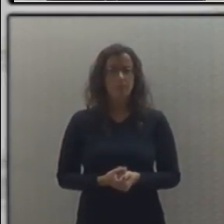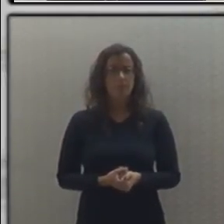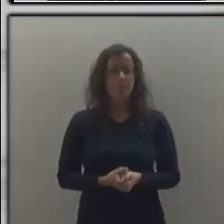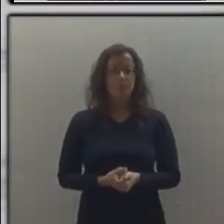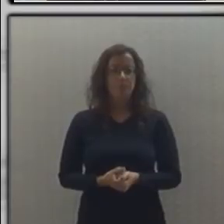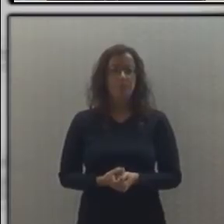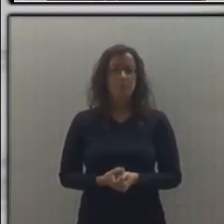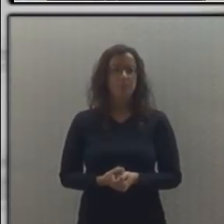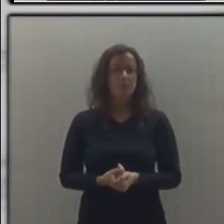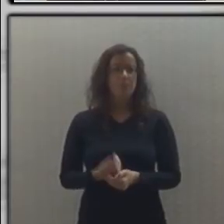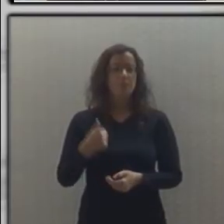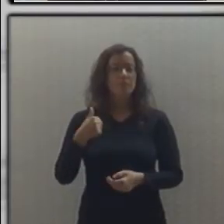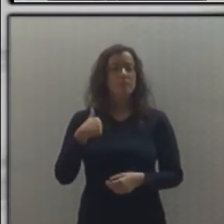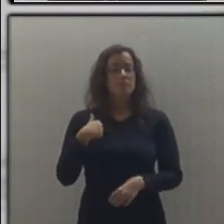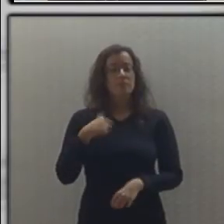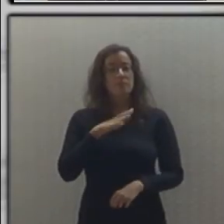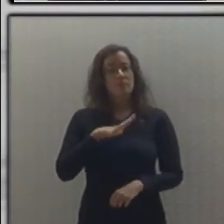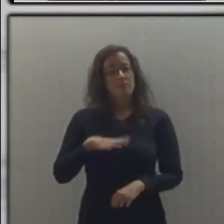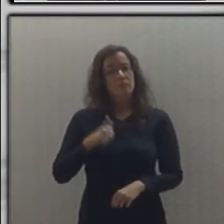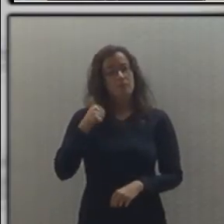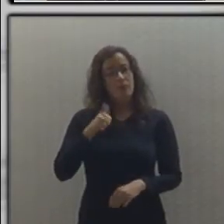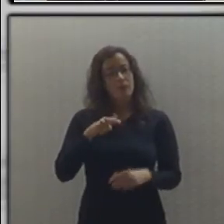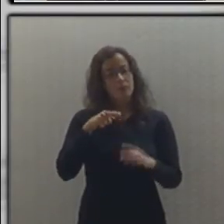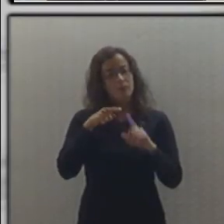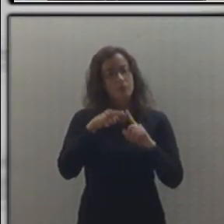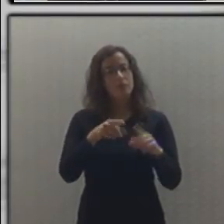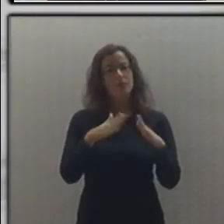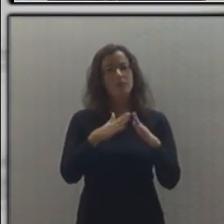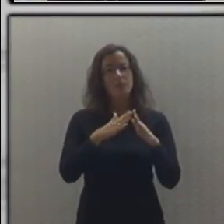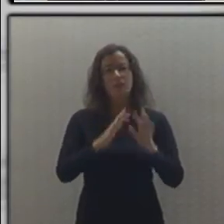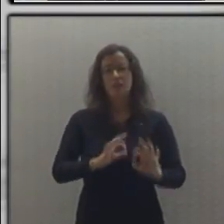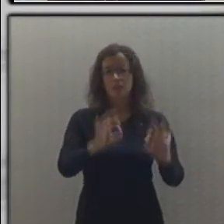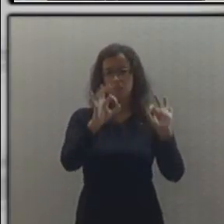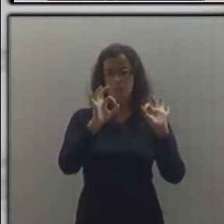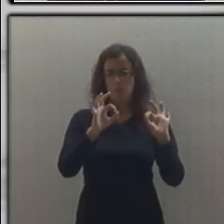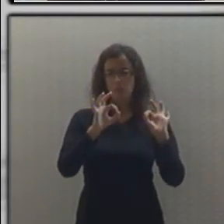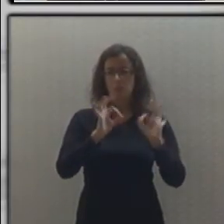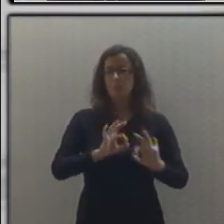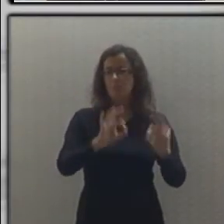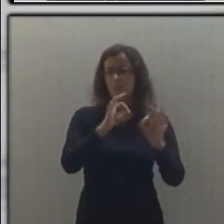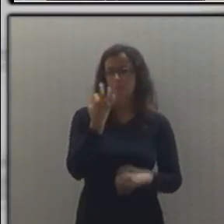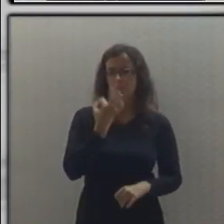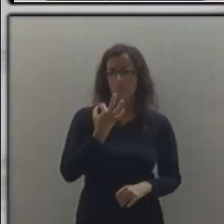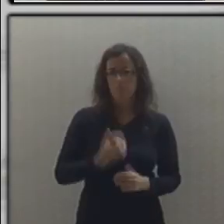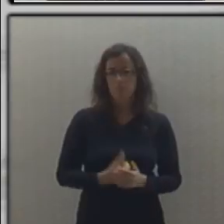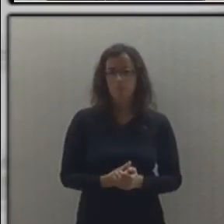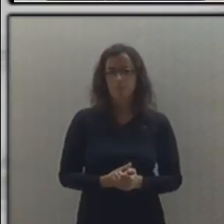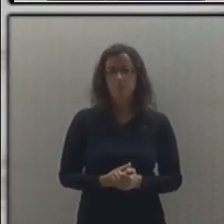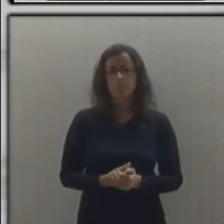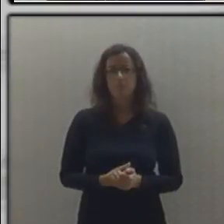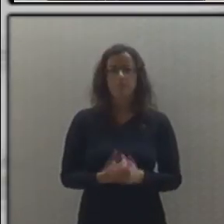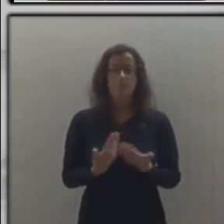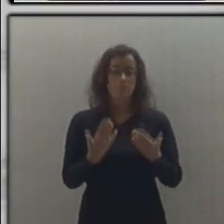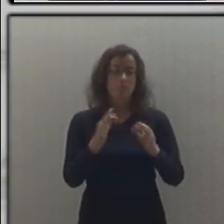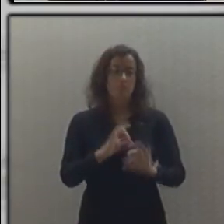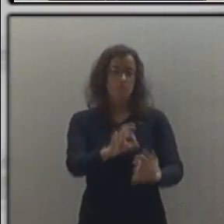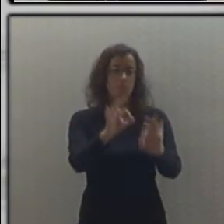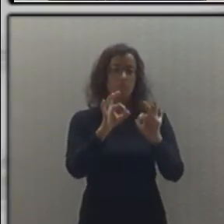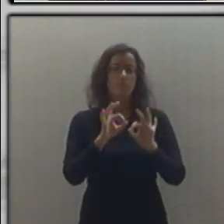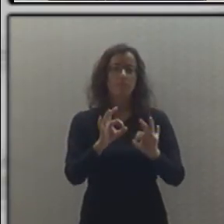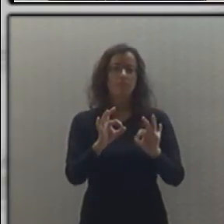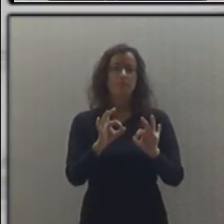Yo de momento las estoy llevando viviendas especializadas, ¿no? ¿Y especializadas en qué? Bueno, pues